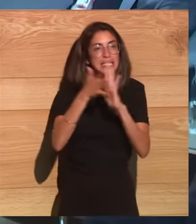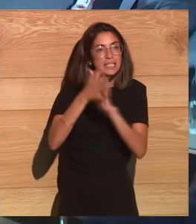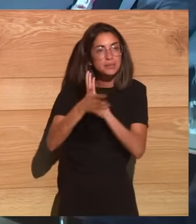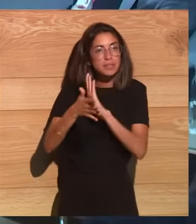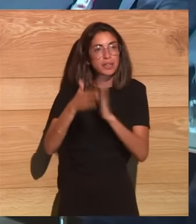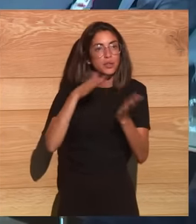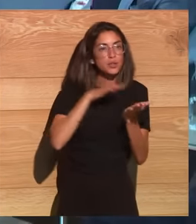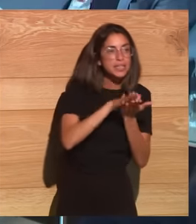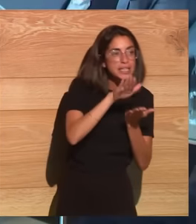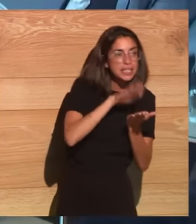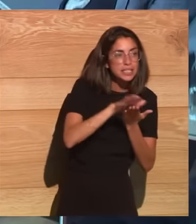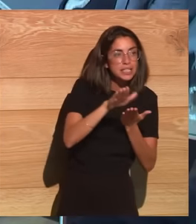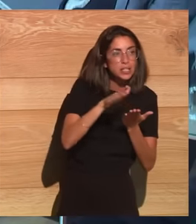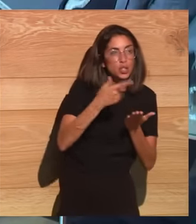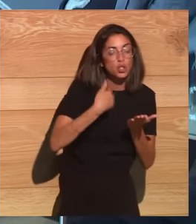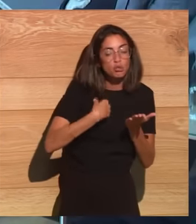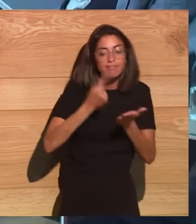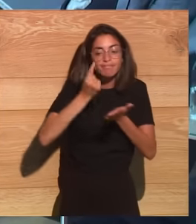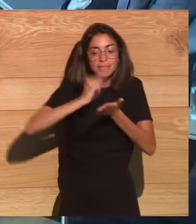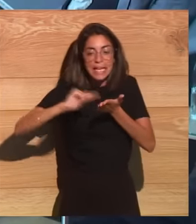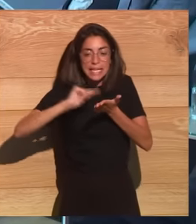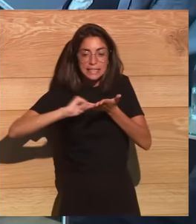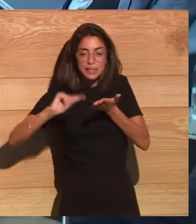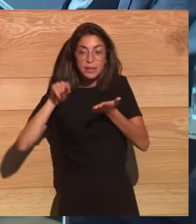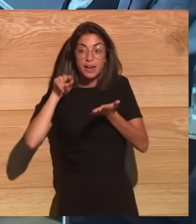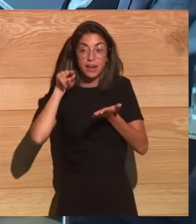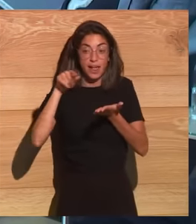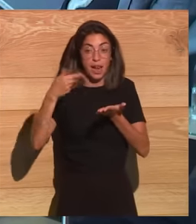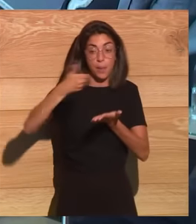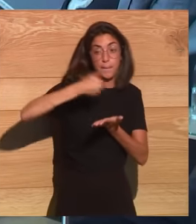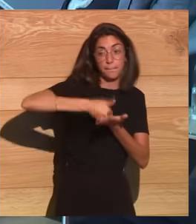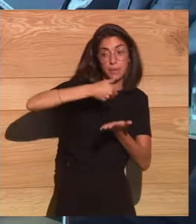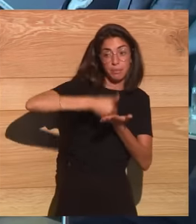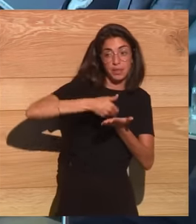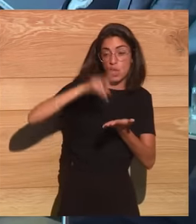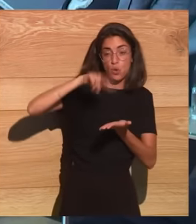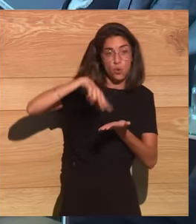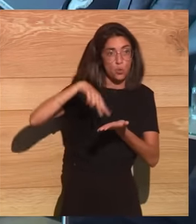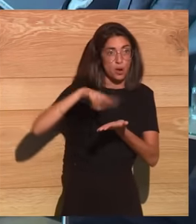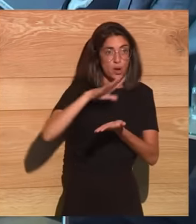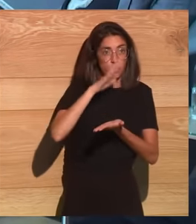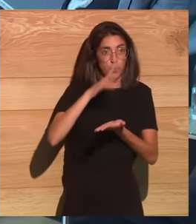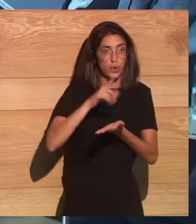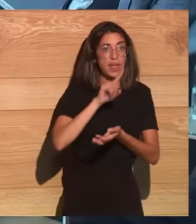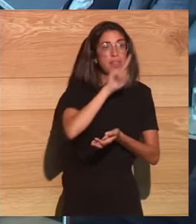al editor de por qué no voy a escribir eso que me pedía él, que era como las 101